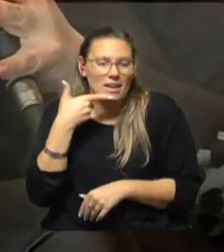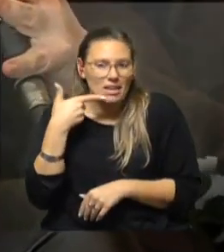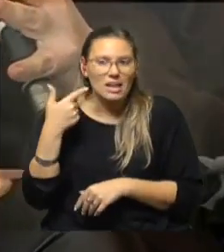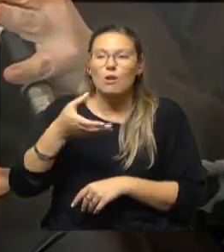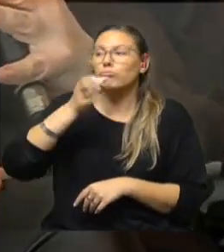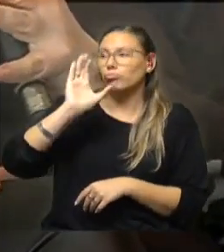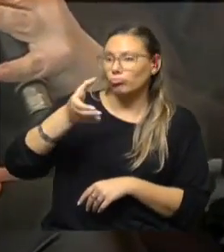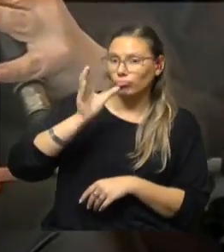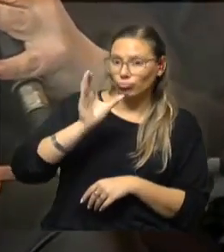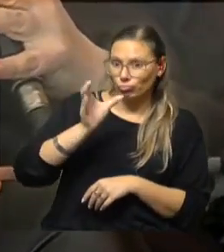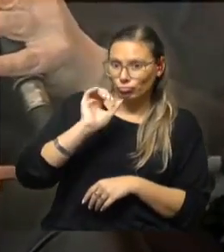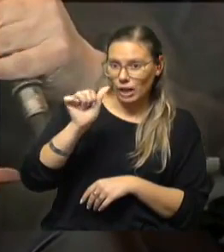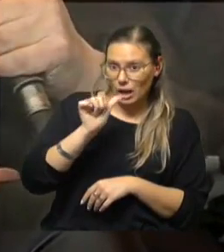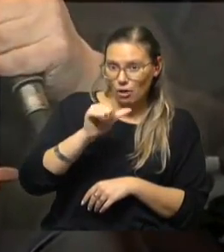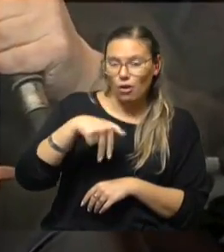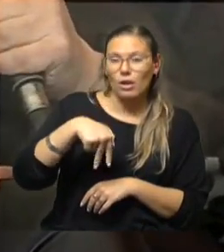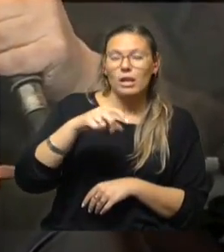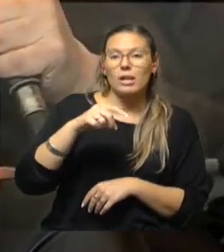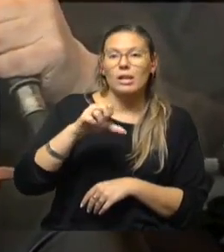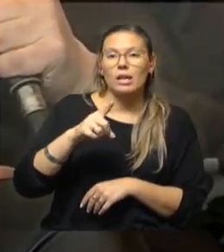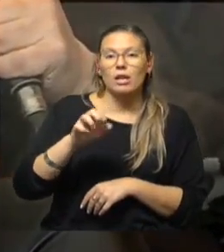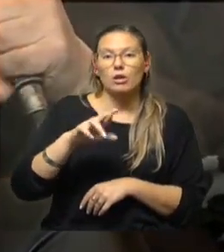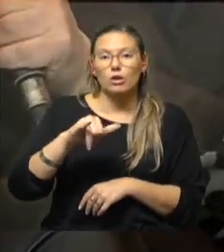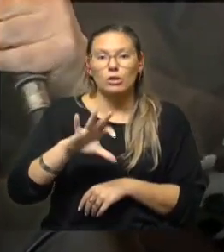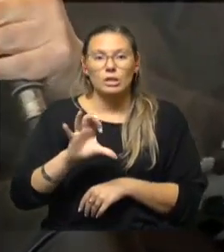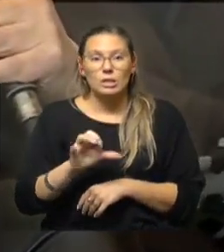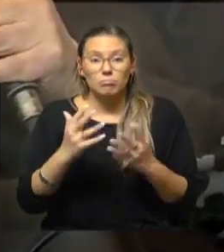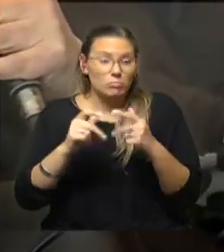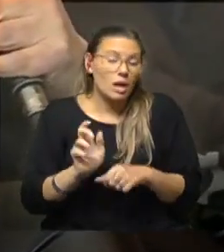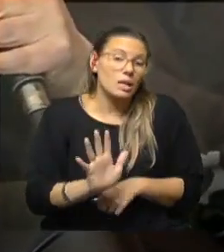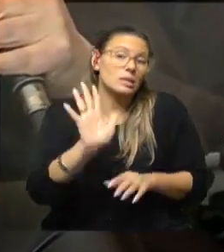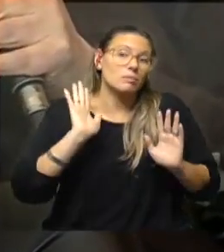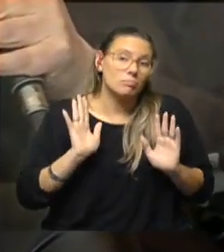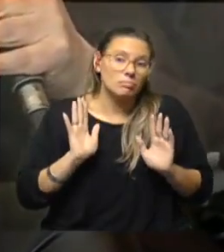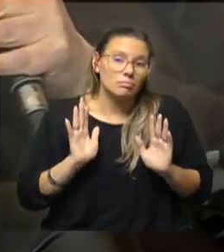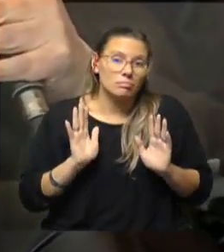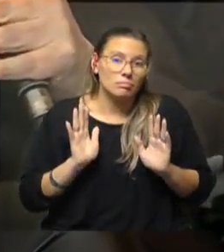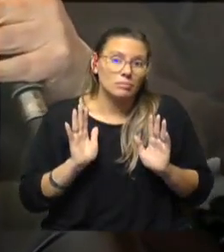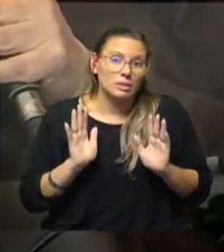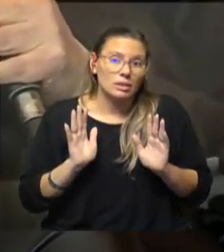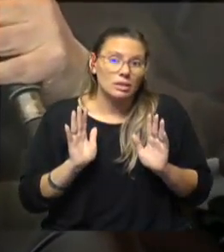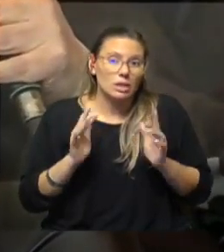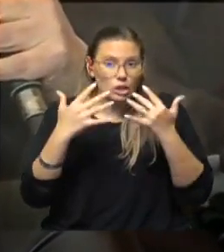negronis, y entonces se armó. Y hicimos tres shows.